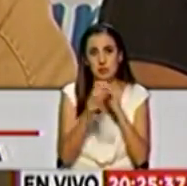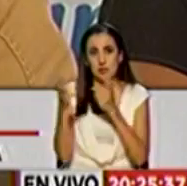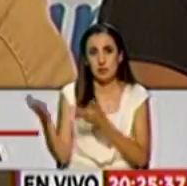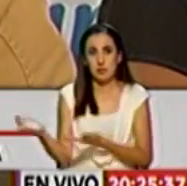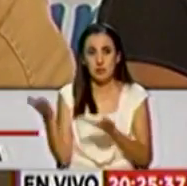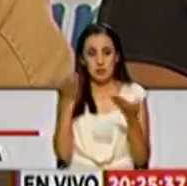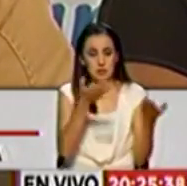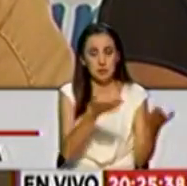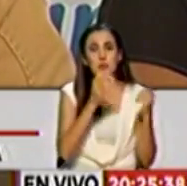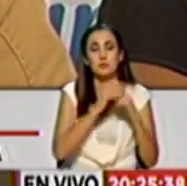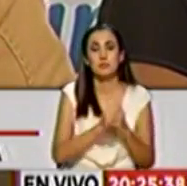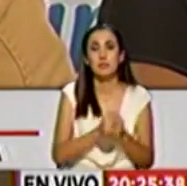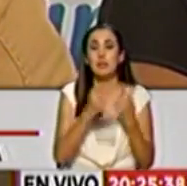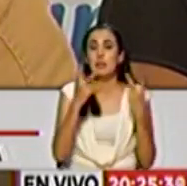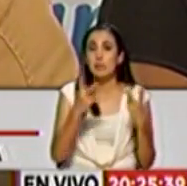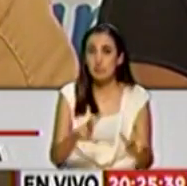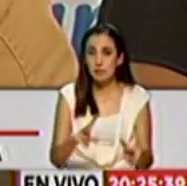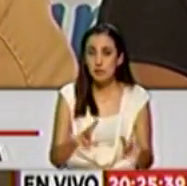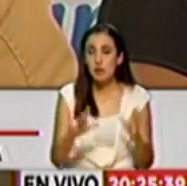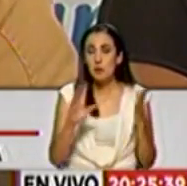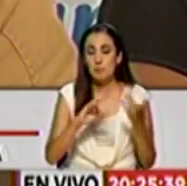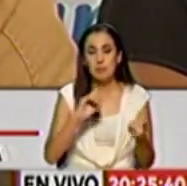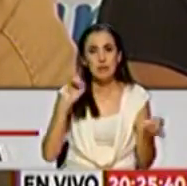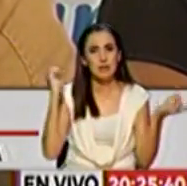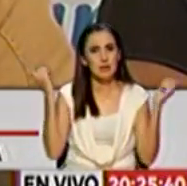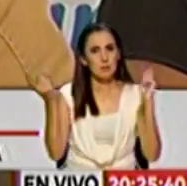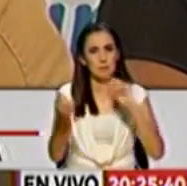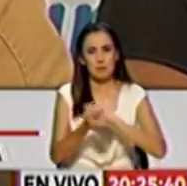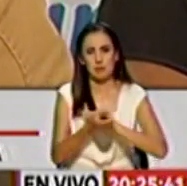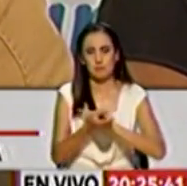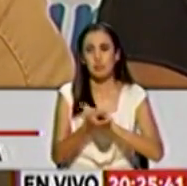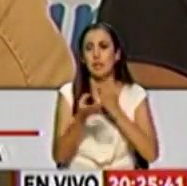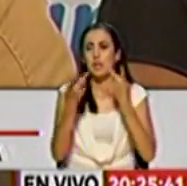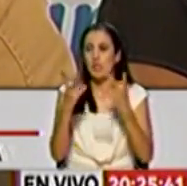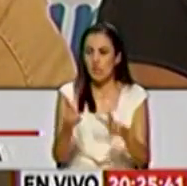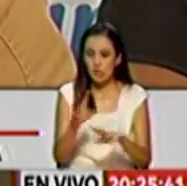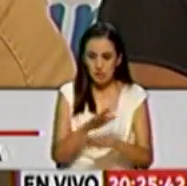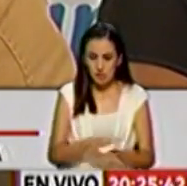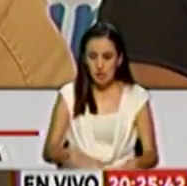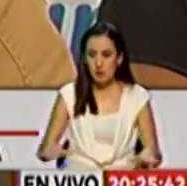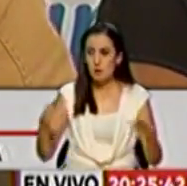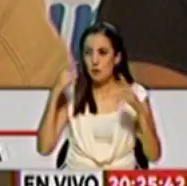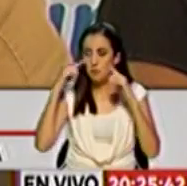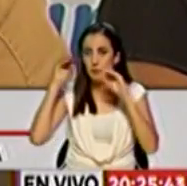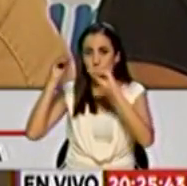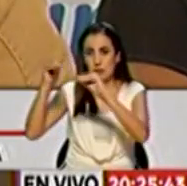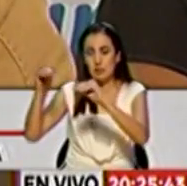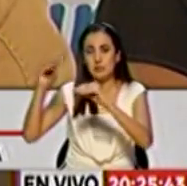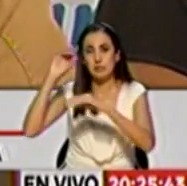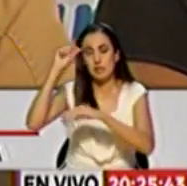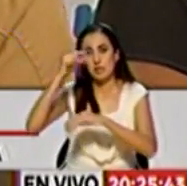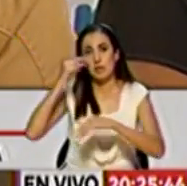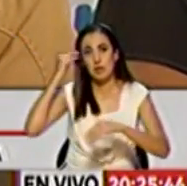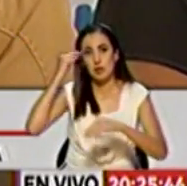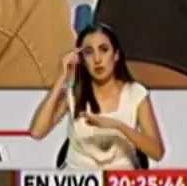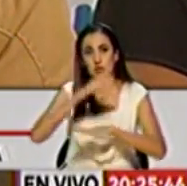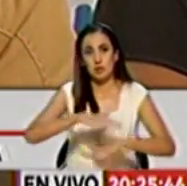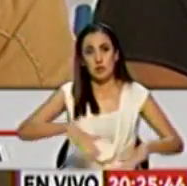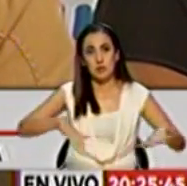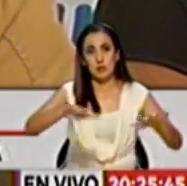en trámite y además revertir al Estado el territorio de esas concesiones en la zona de los